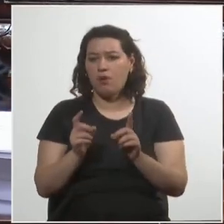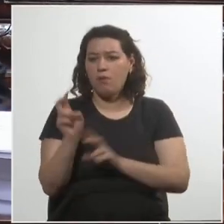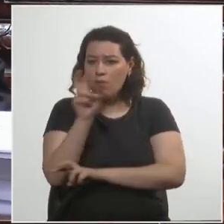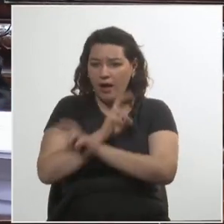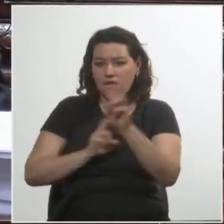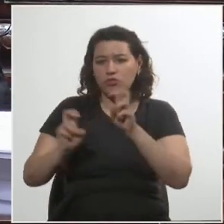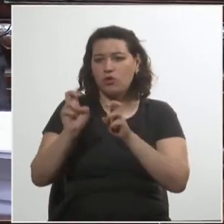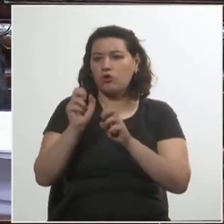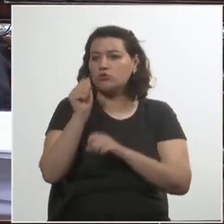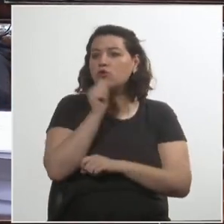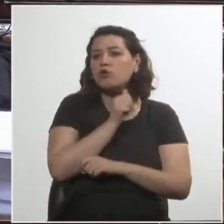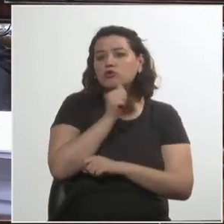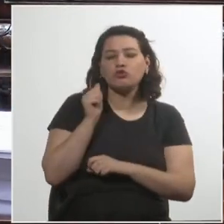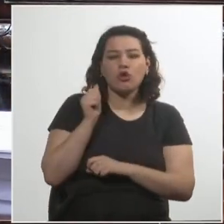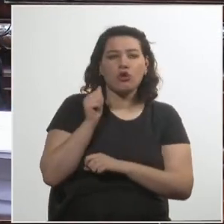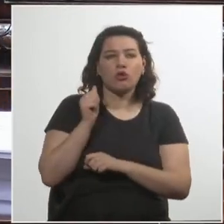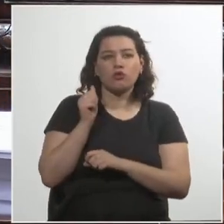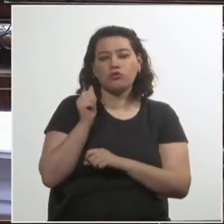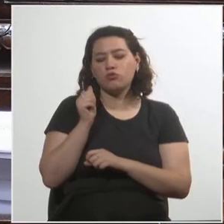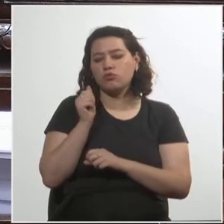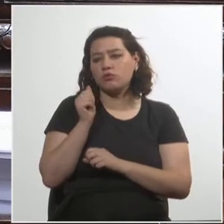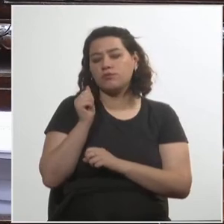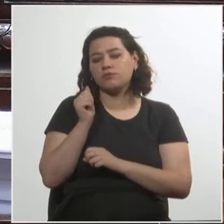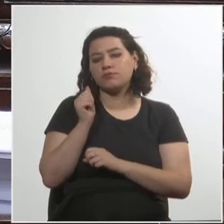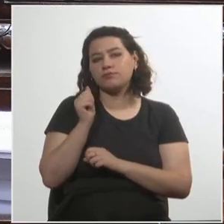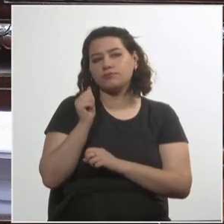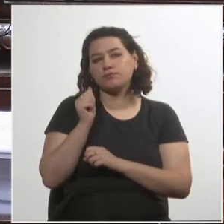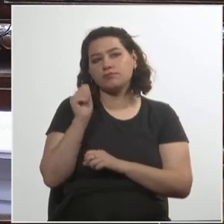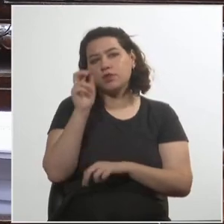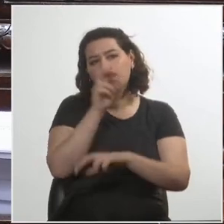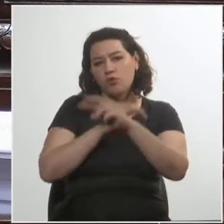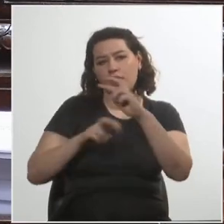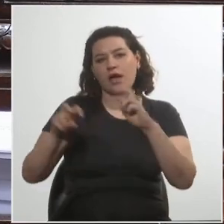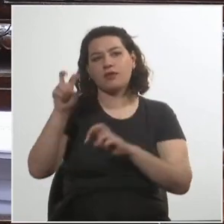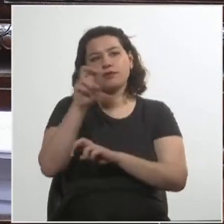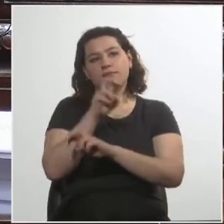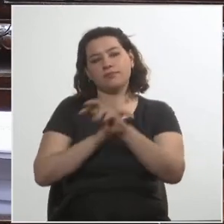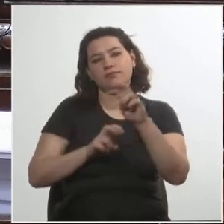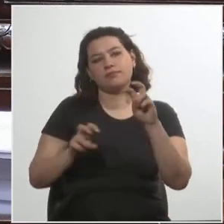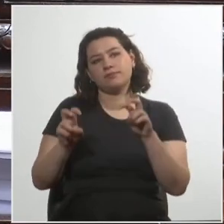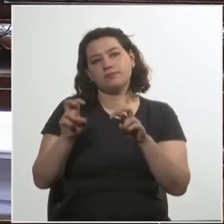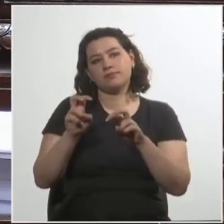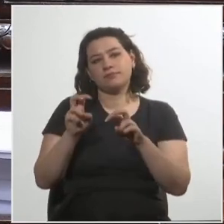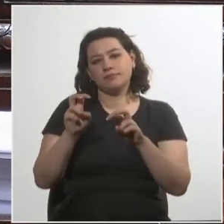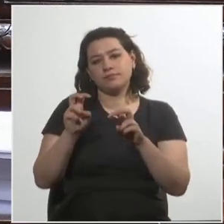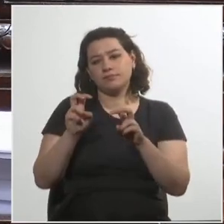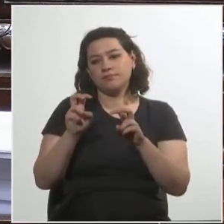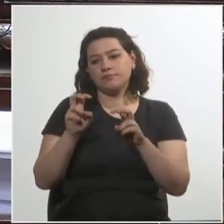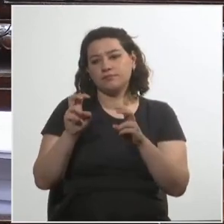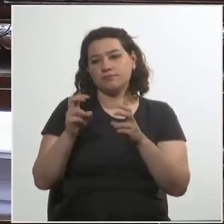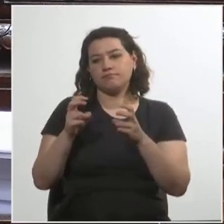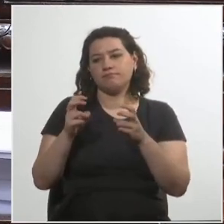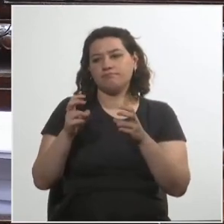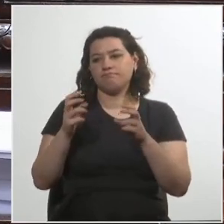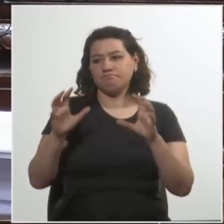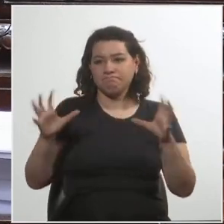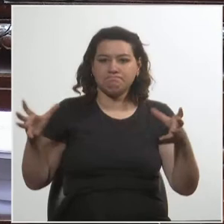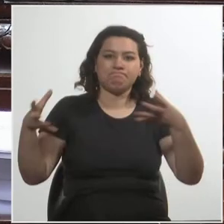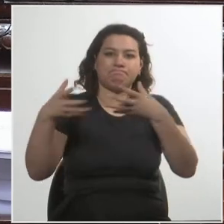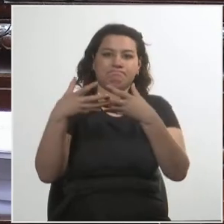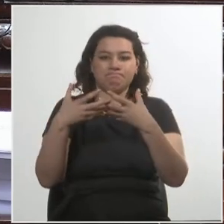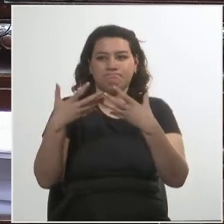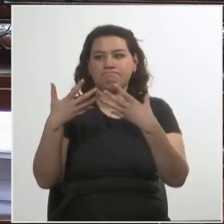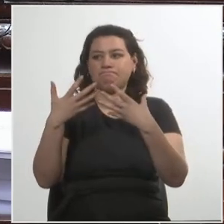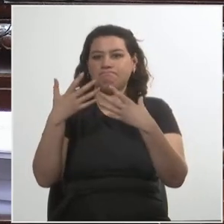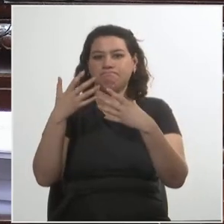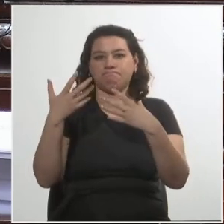en un camino en Procura del del encuentro de los uruguayos Sin